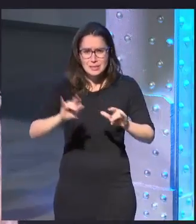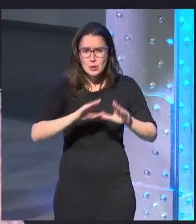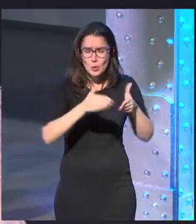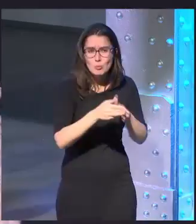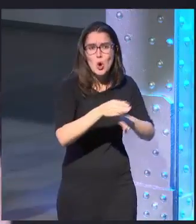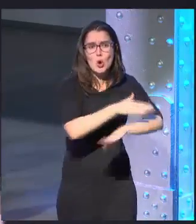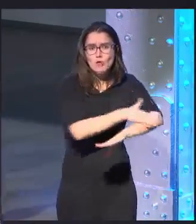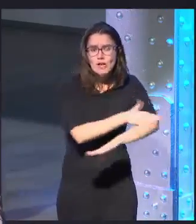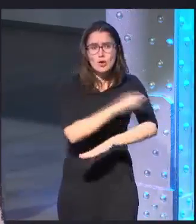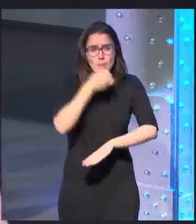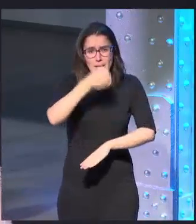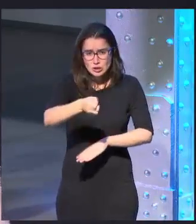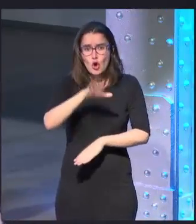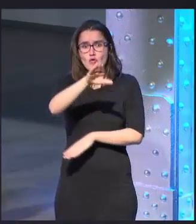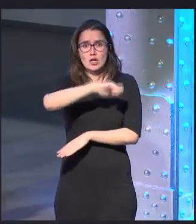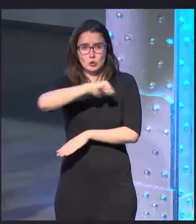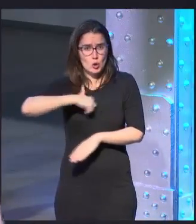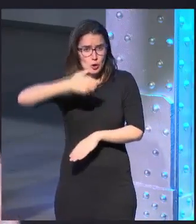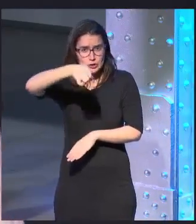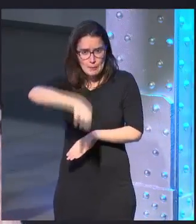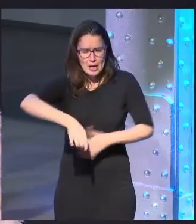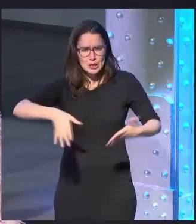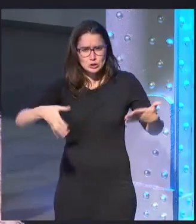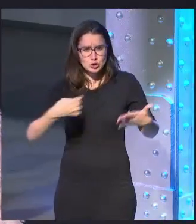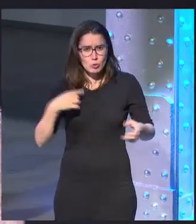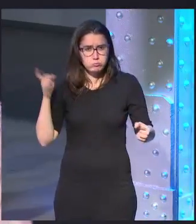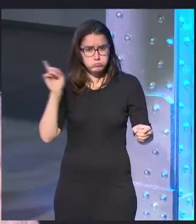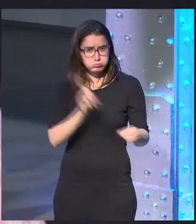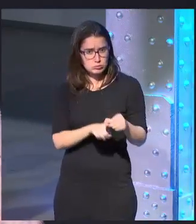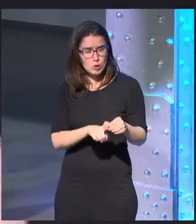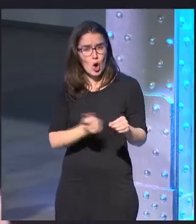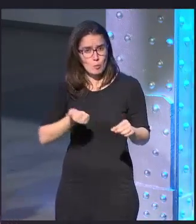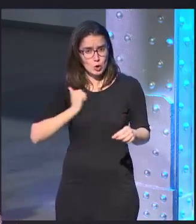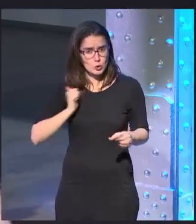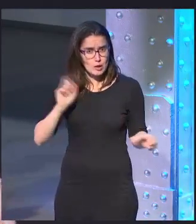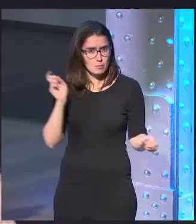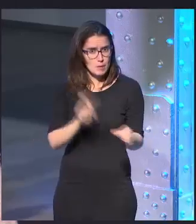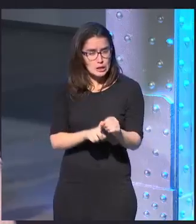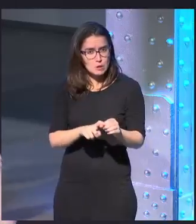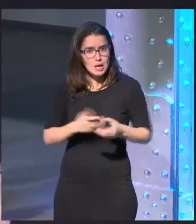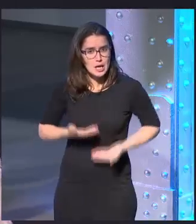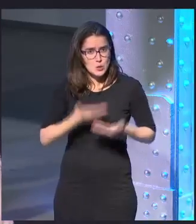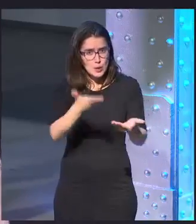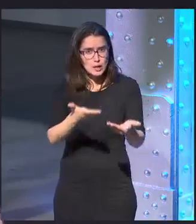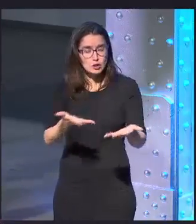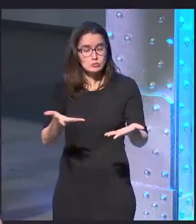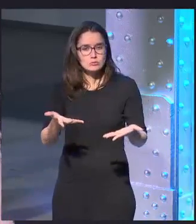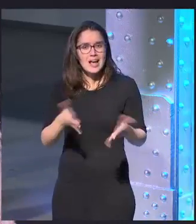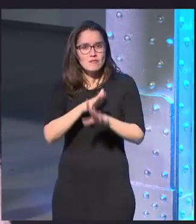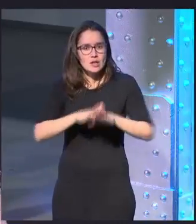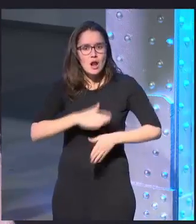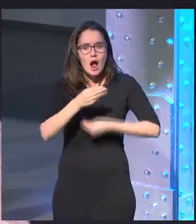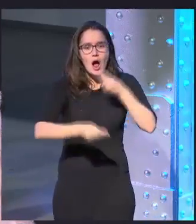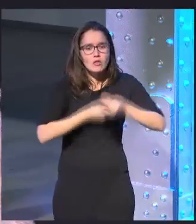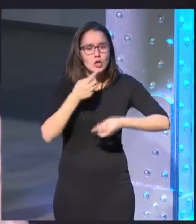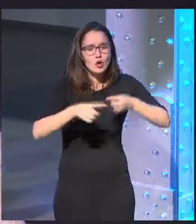Partido Socialista, los gobiernos autonómicos en los que también he podido y he tenido la oportunidad de poder ayudar, toman